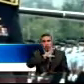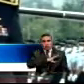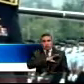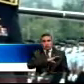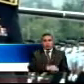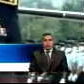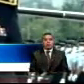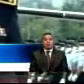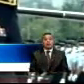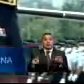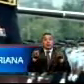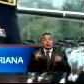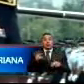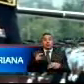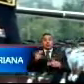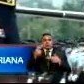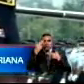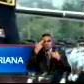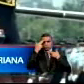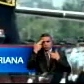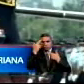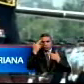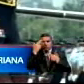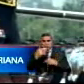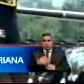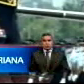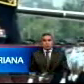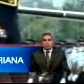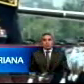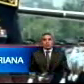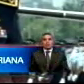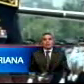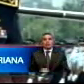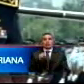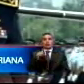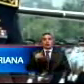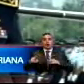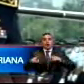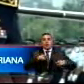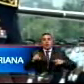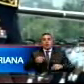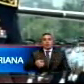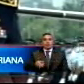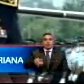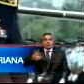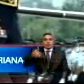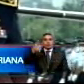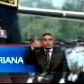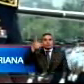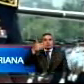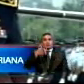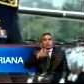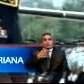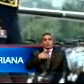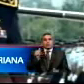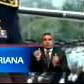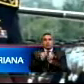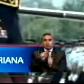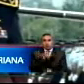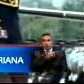Nacional y de las Fuerzas Armadas. Su comandante en jefe estará junto